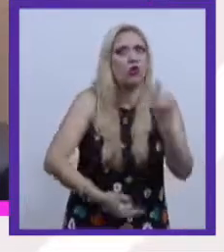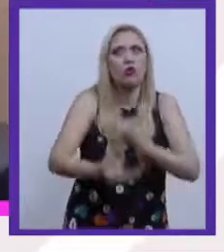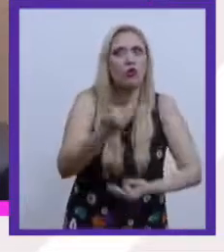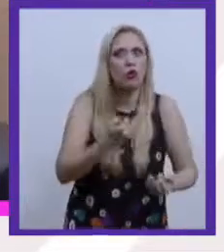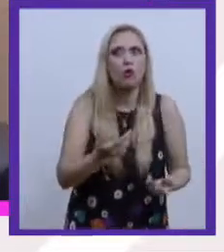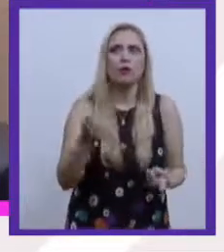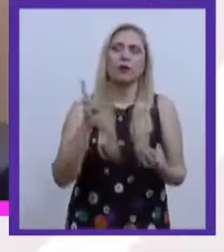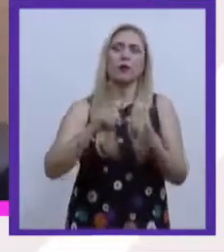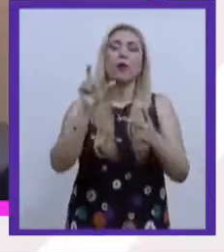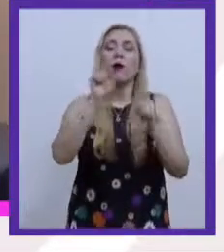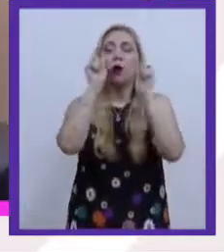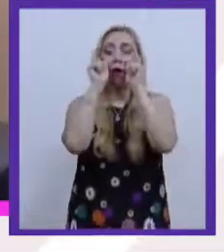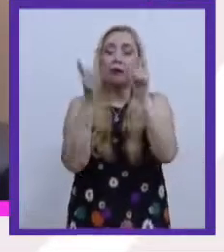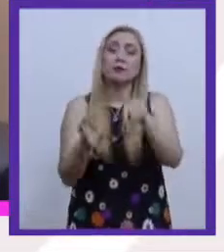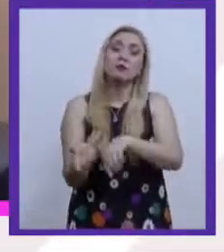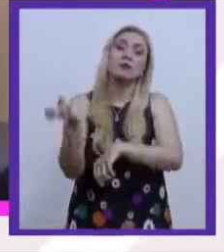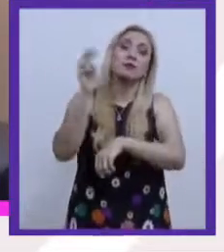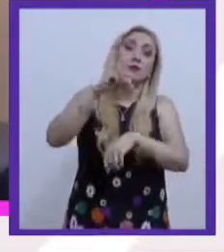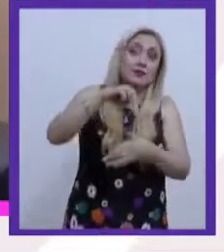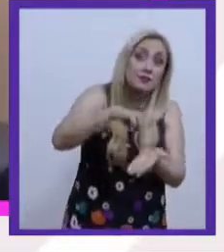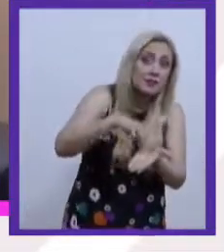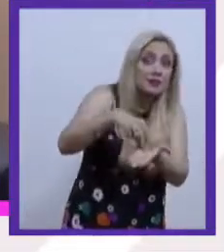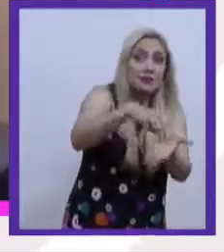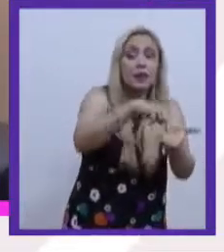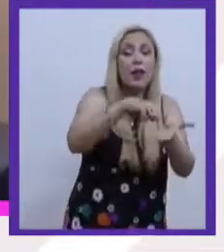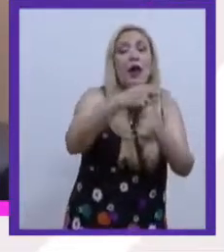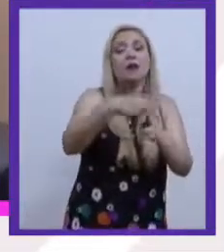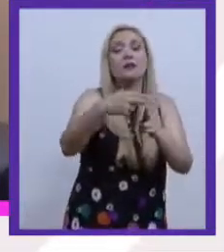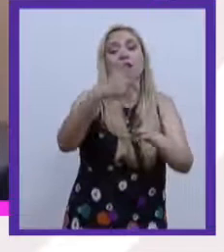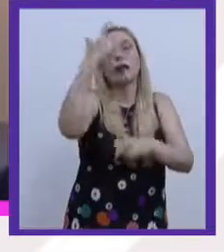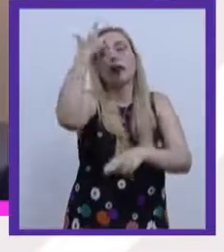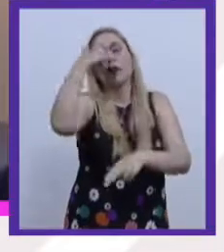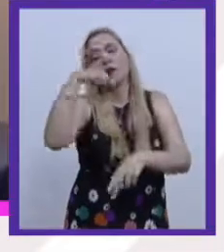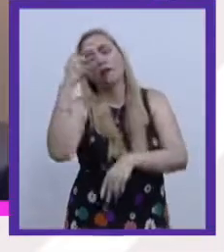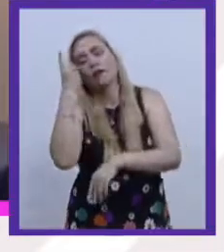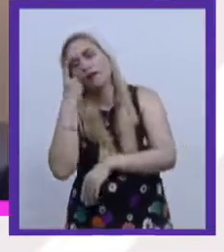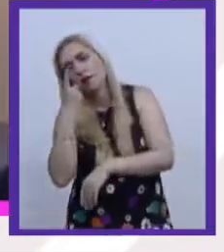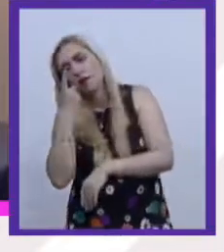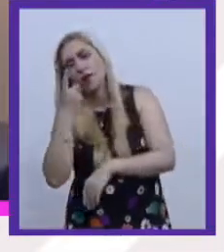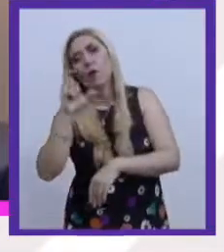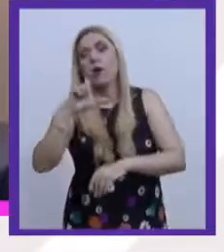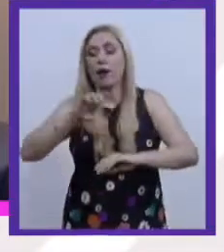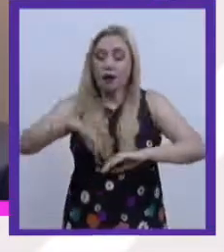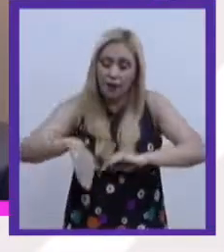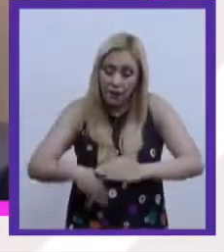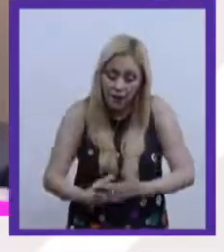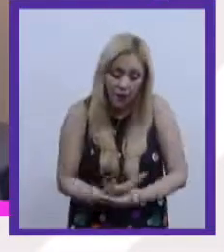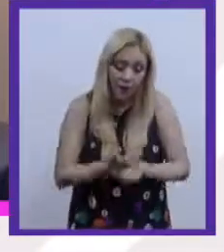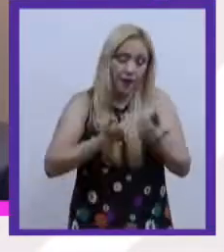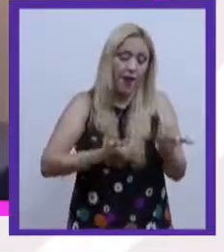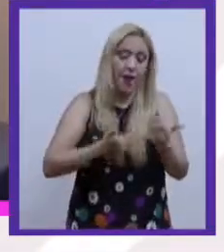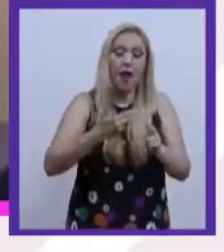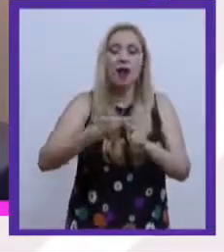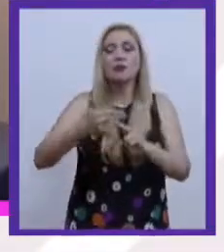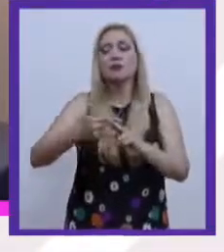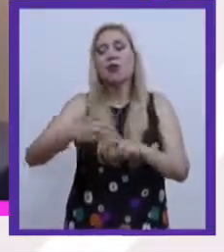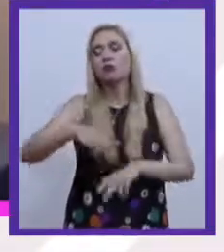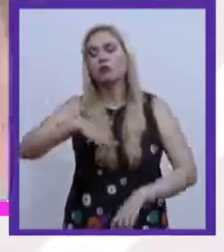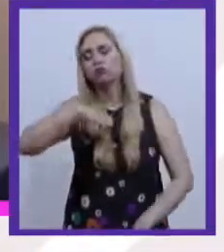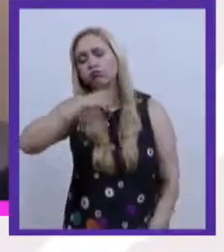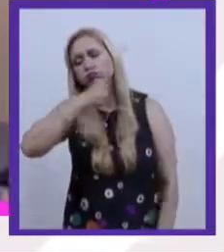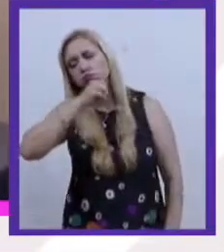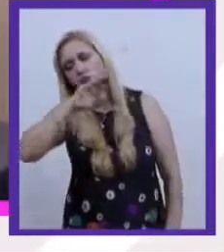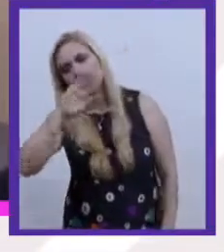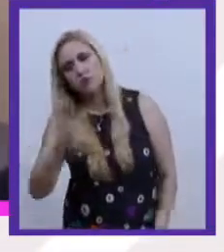que nos levantamos hasta que nos acostamos, desde que nacemos hasta que morimos para estar cuidados. Poder tener el